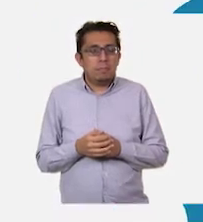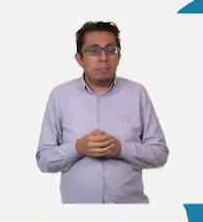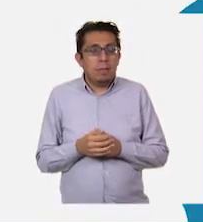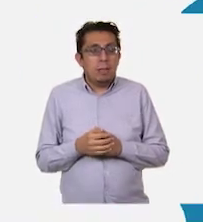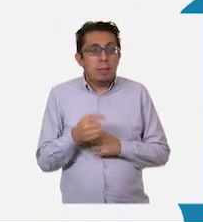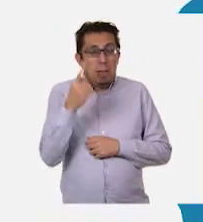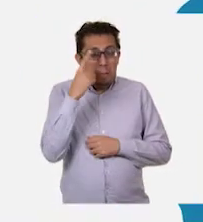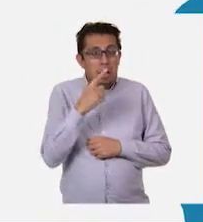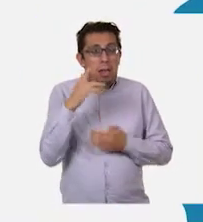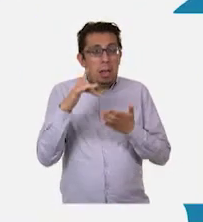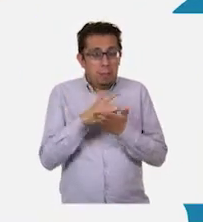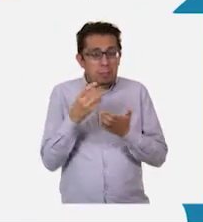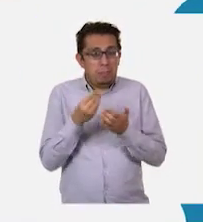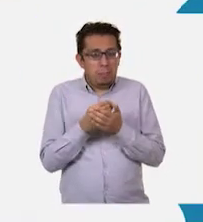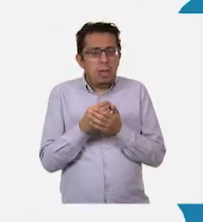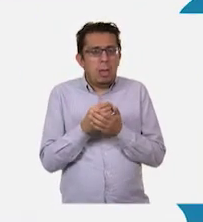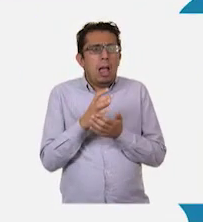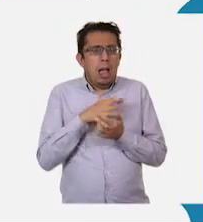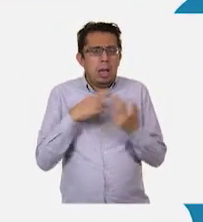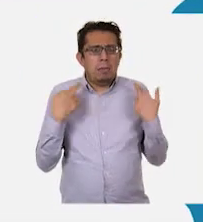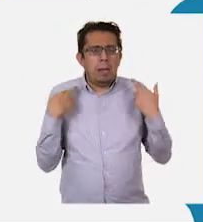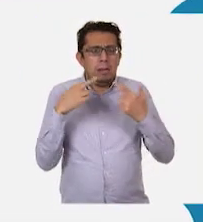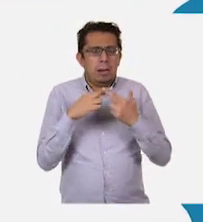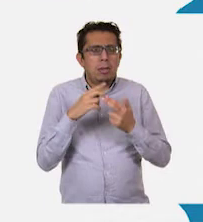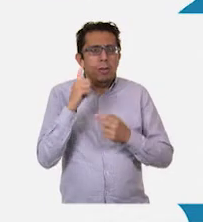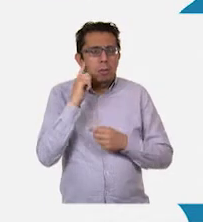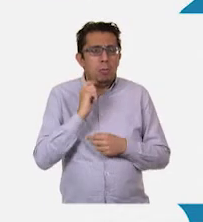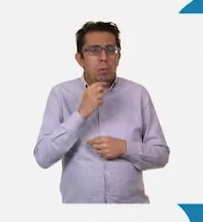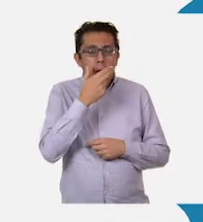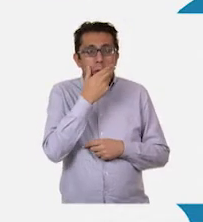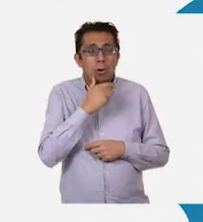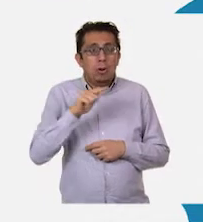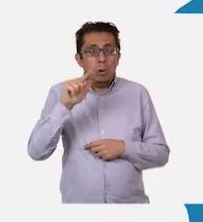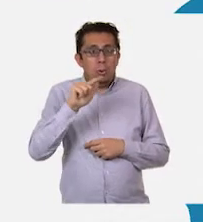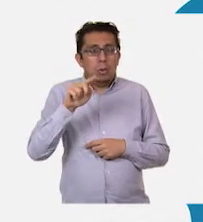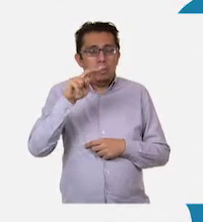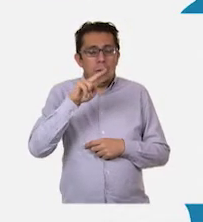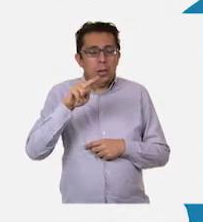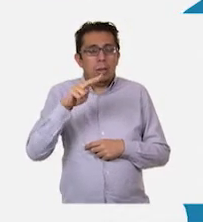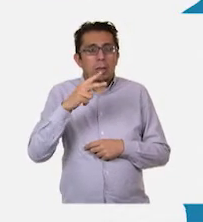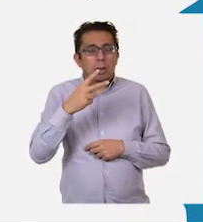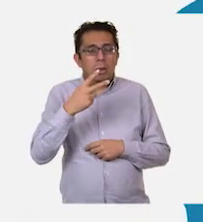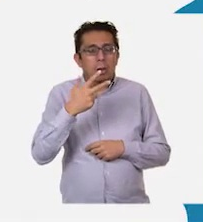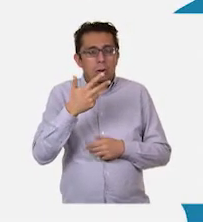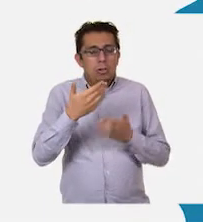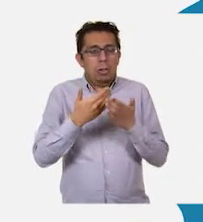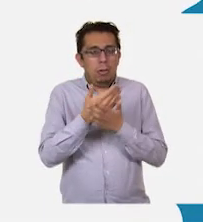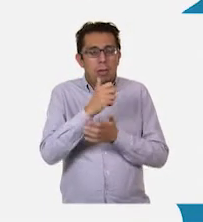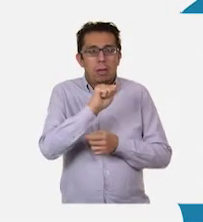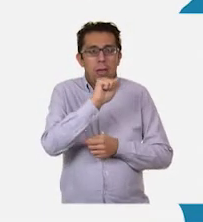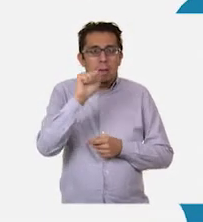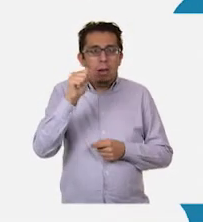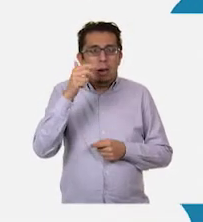Para apoyo pedagógico, hay maestras y maestros de lunes a viernes de 8 a 20 horas en el teléfono